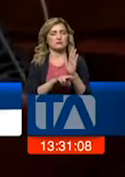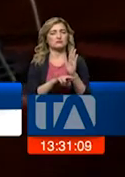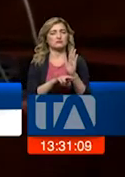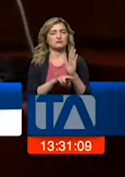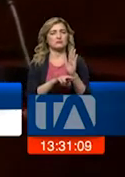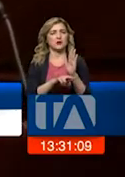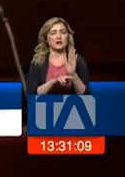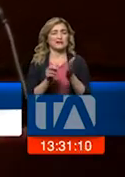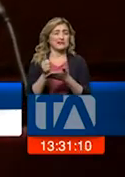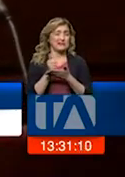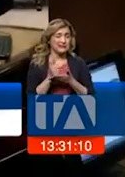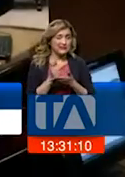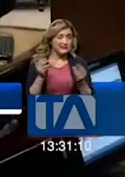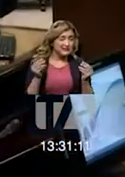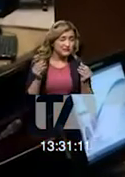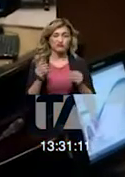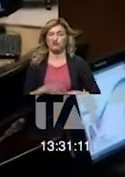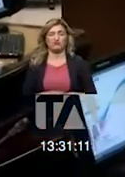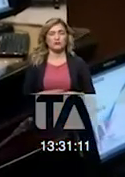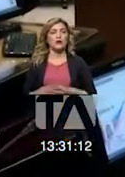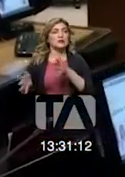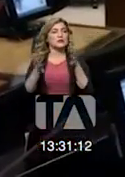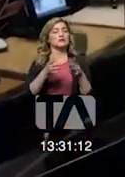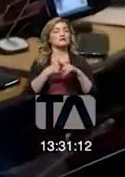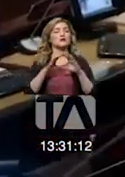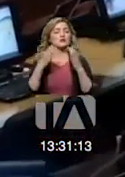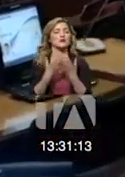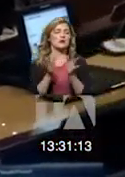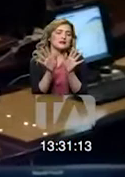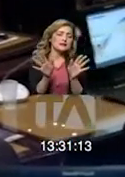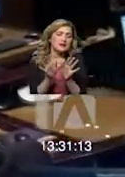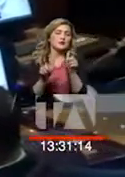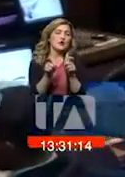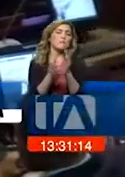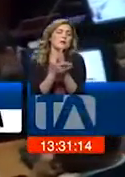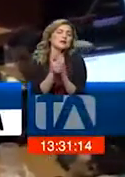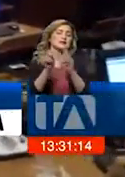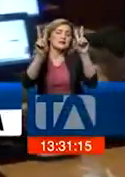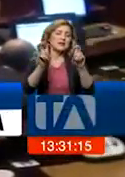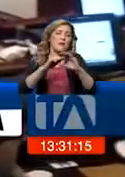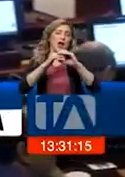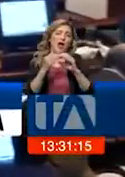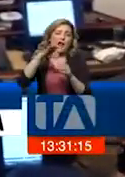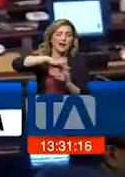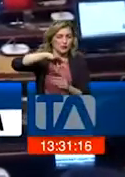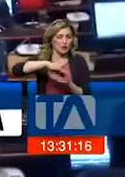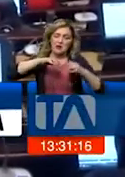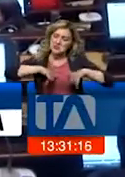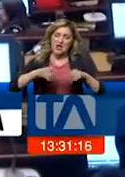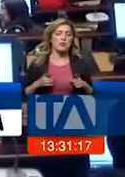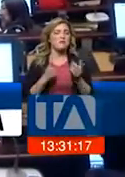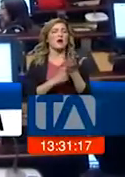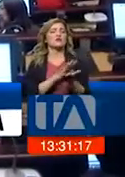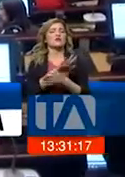resulta deficiente. Además, se recibieron otras comisiones generales de expertos en temas electorales y con esto continuará el